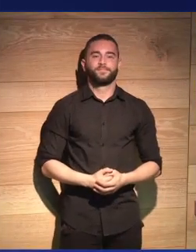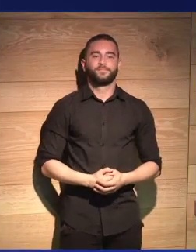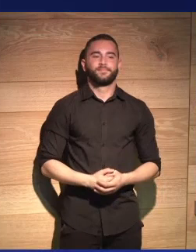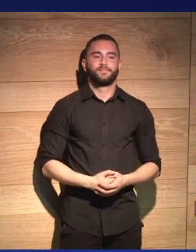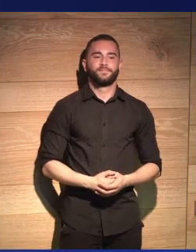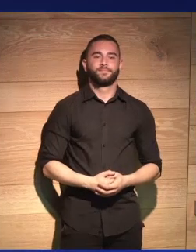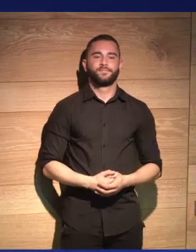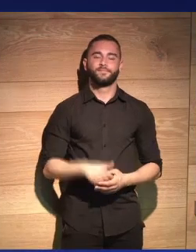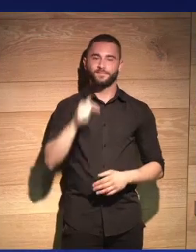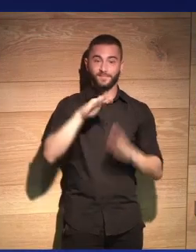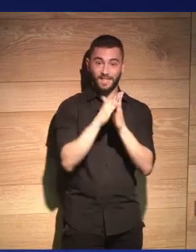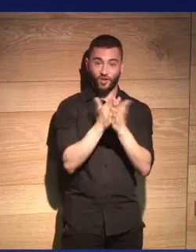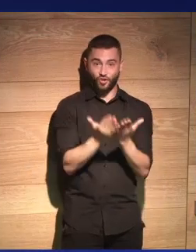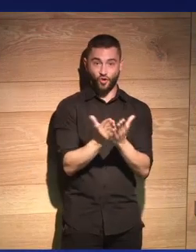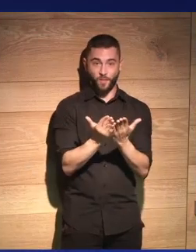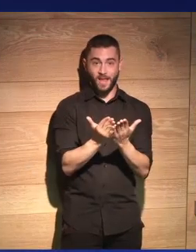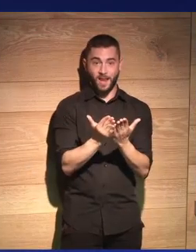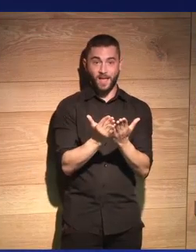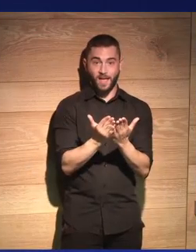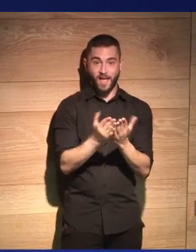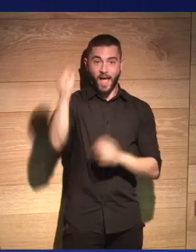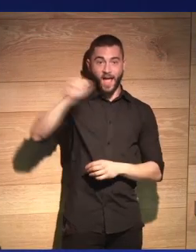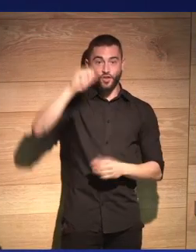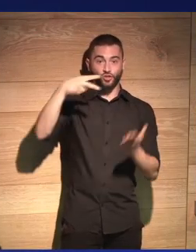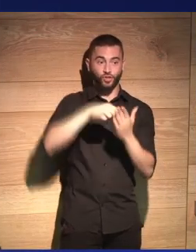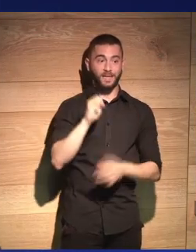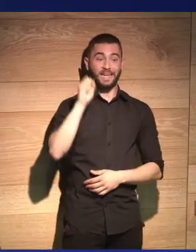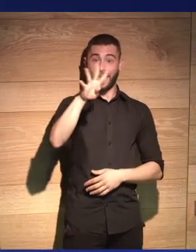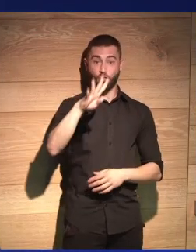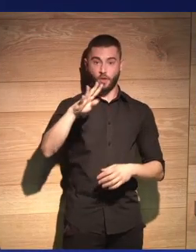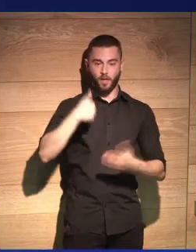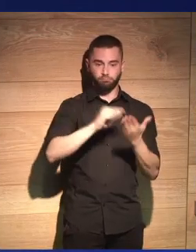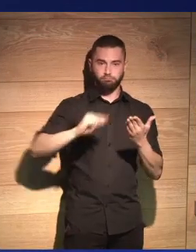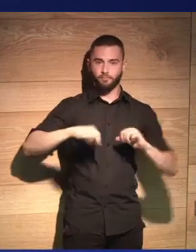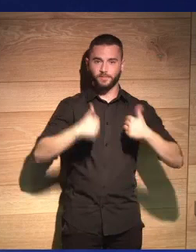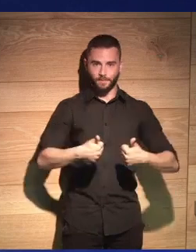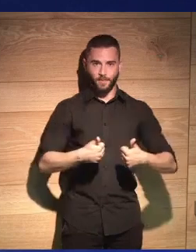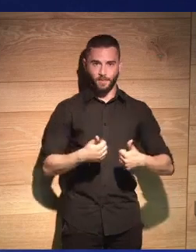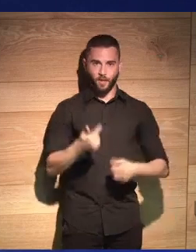Esta novela la empecé a escribir en 2014 sin saber realmente